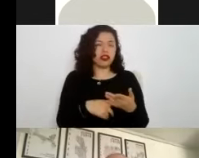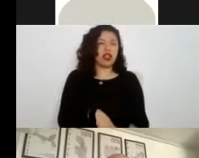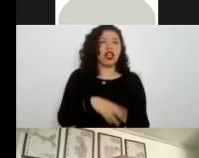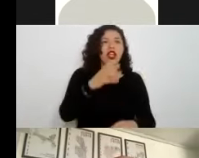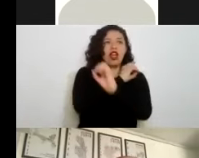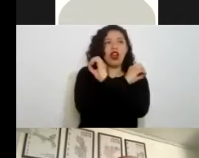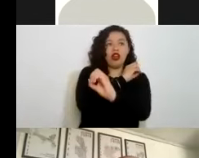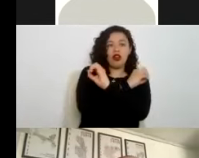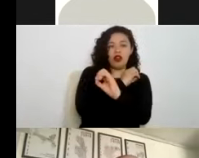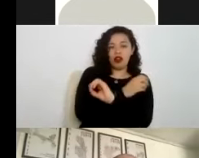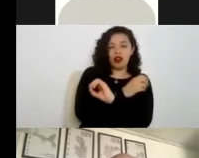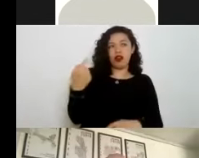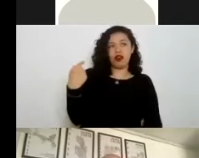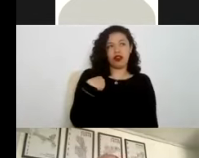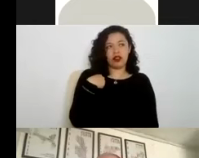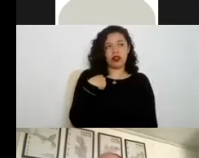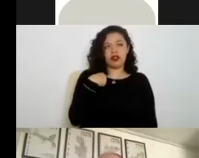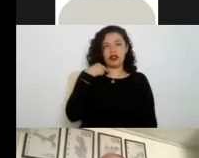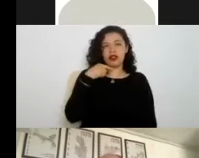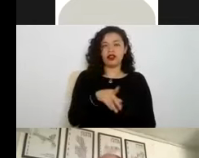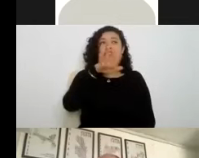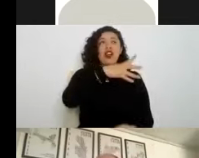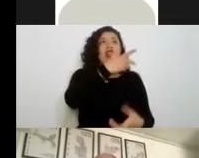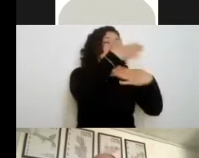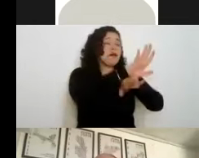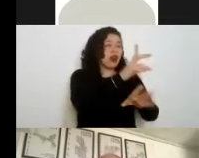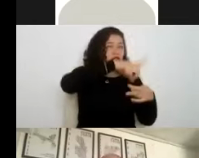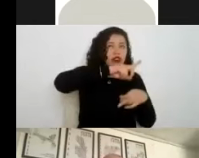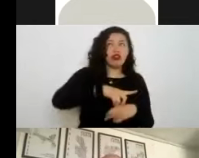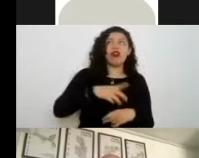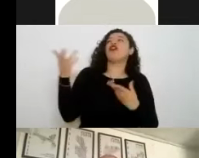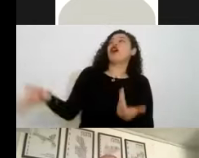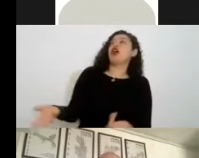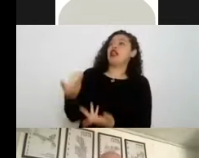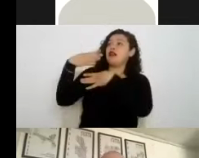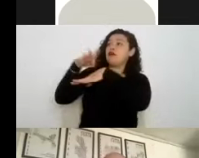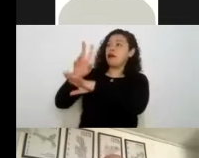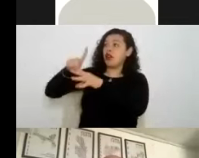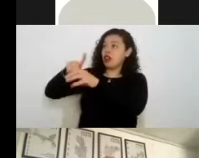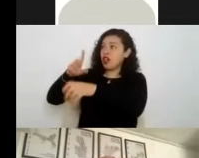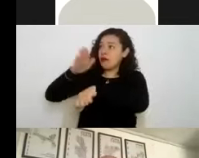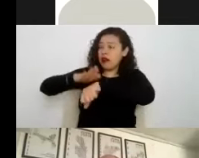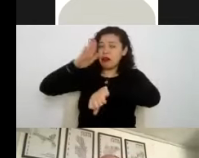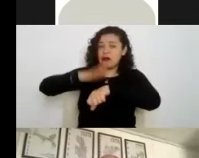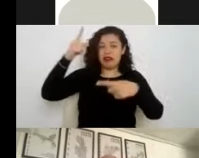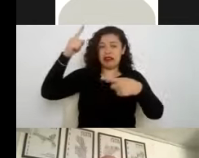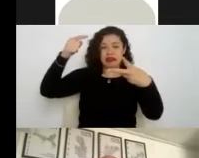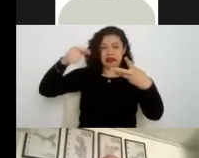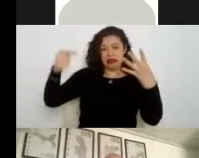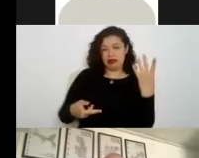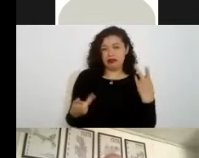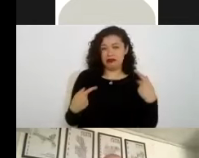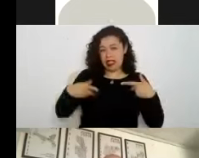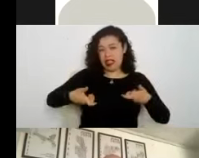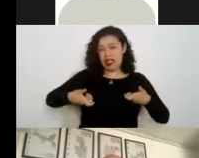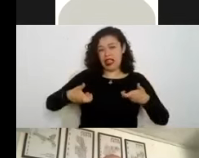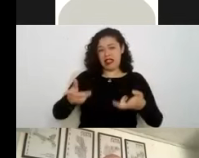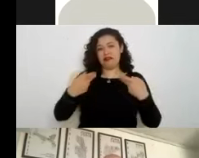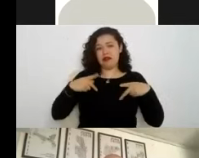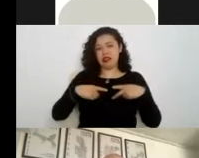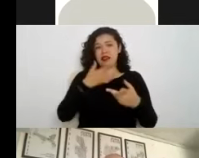ellos, llegas al banco, quieres sacar dinero, dame para ellos, más todas las personas que hay en situación de calle, más todo esto.